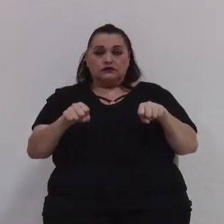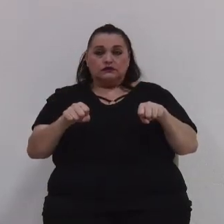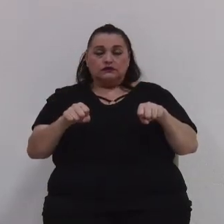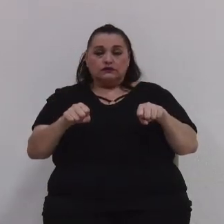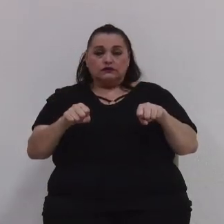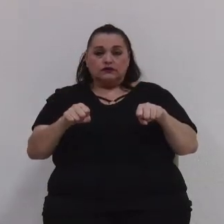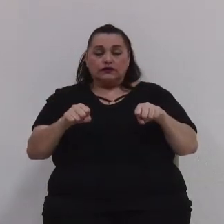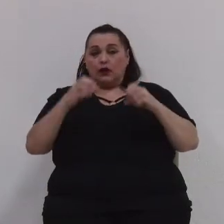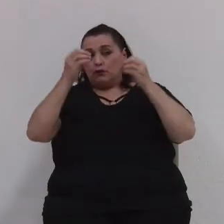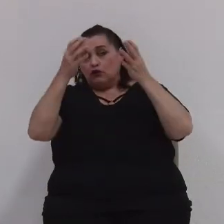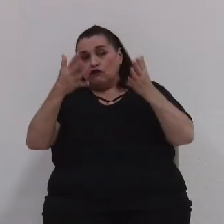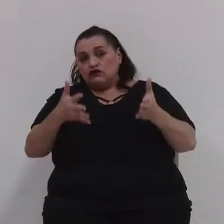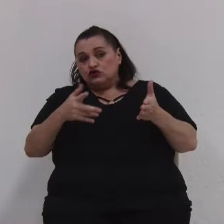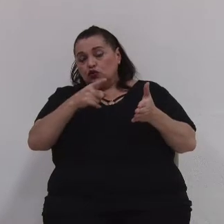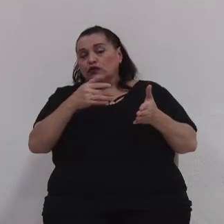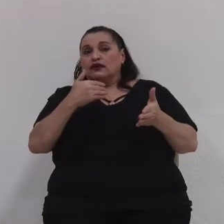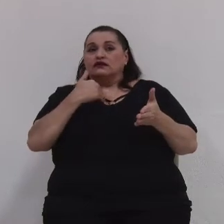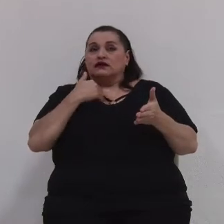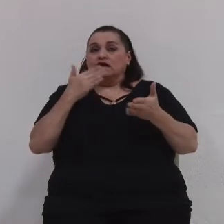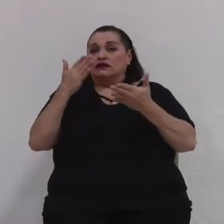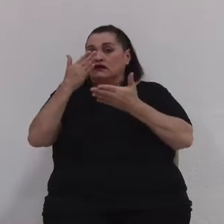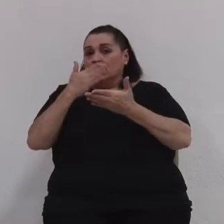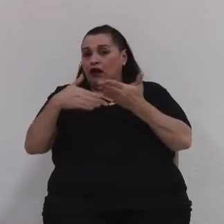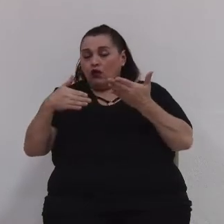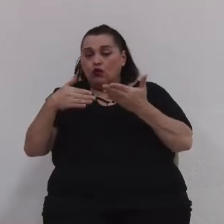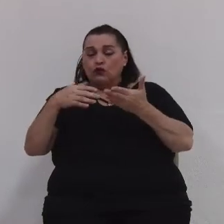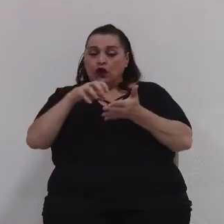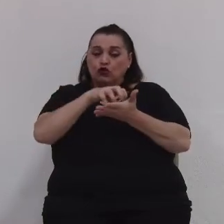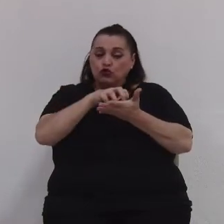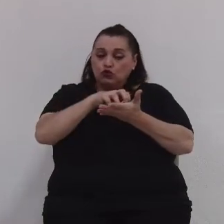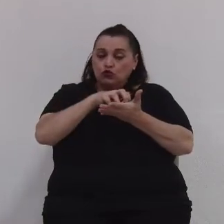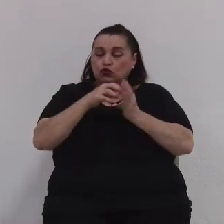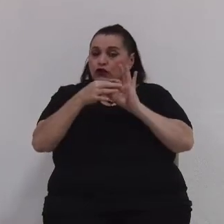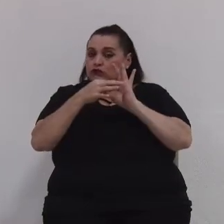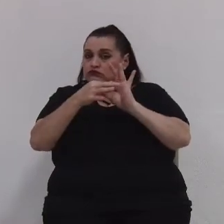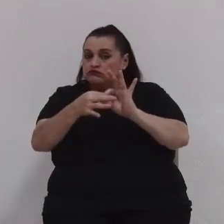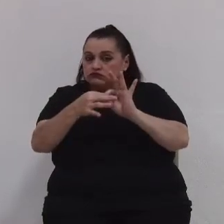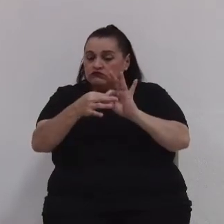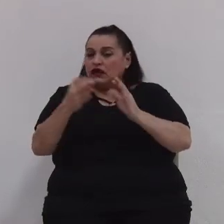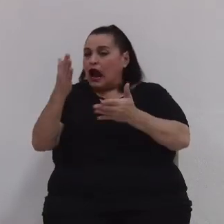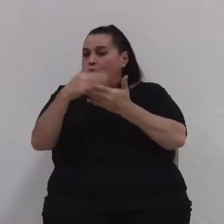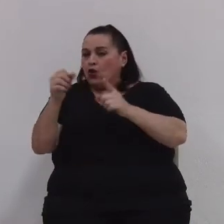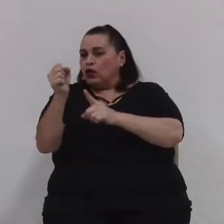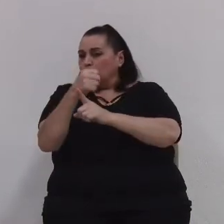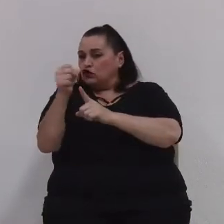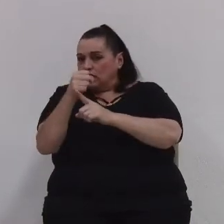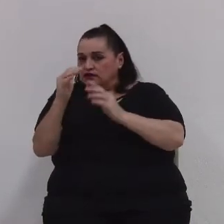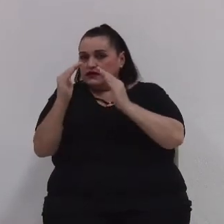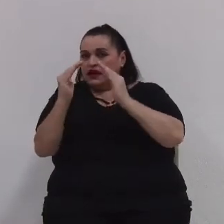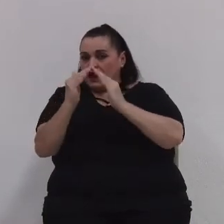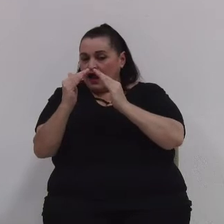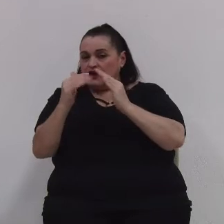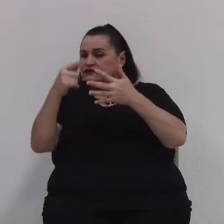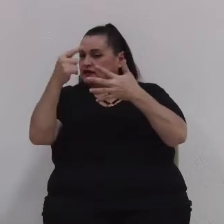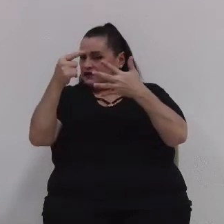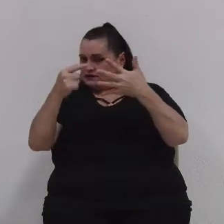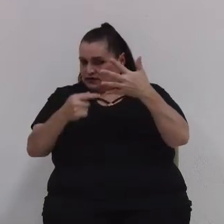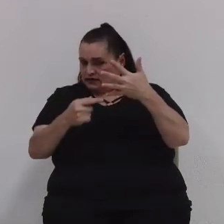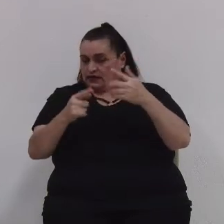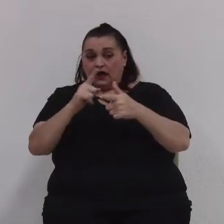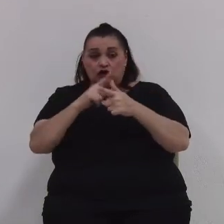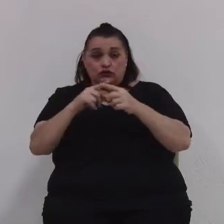la docente tenga alguna inquietud con respecto a si habrá algo de violencia en el hogar, etcétera. Entonces, los docentes